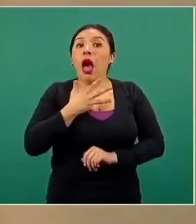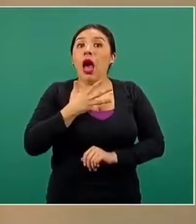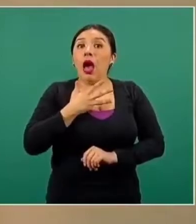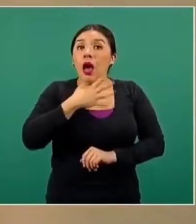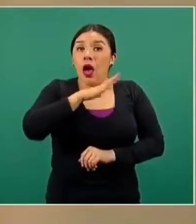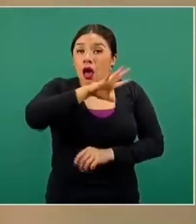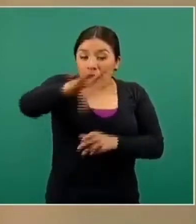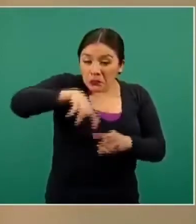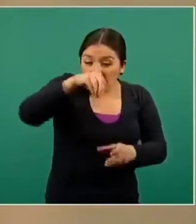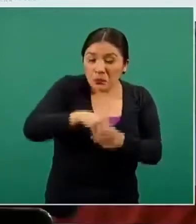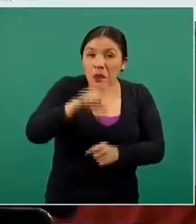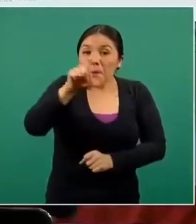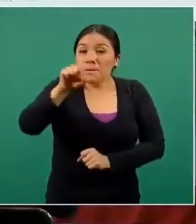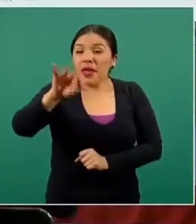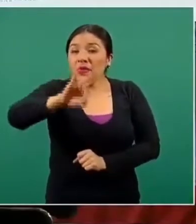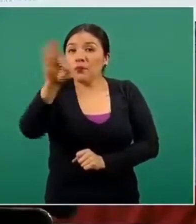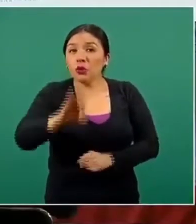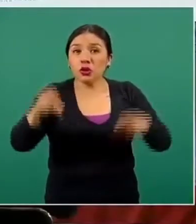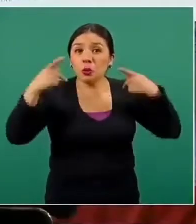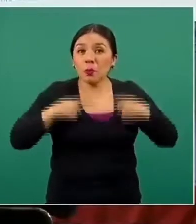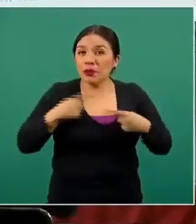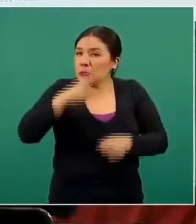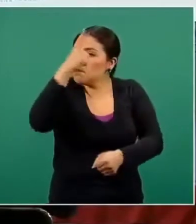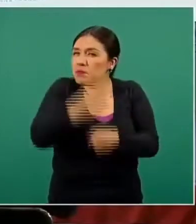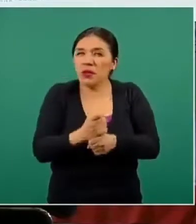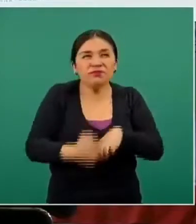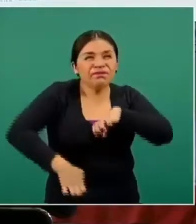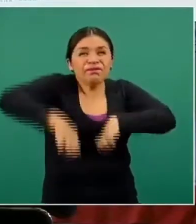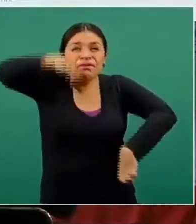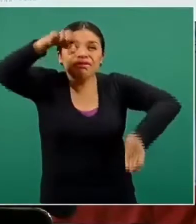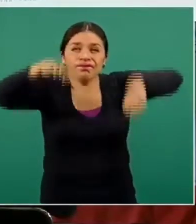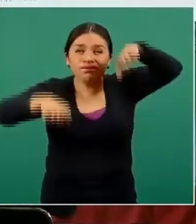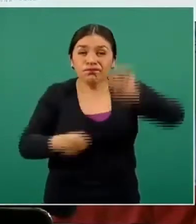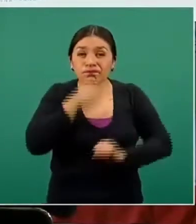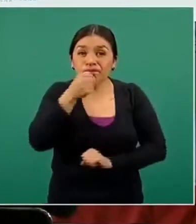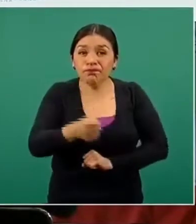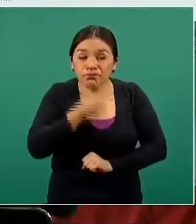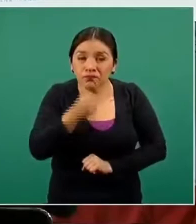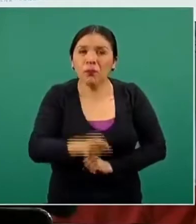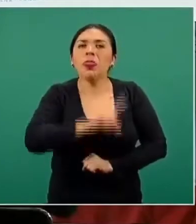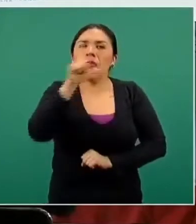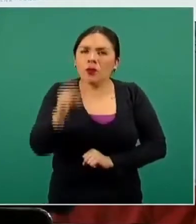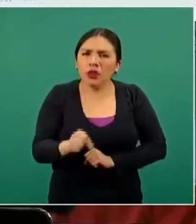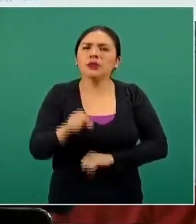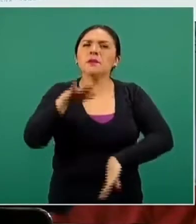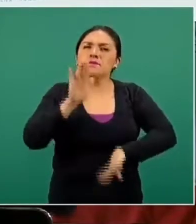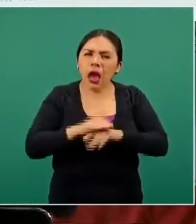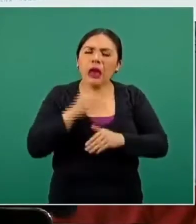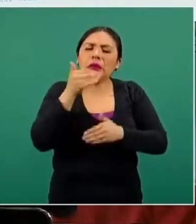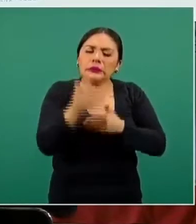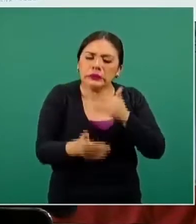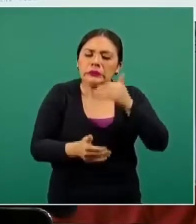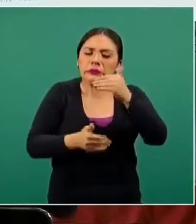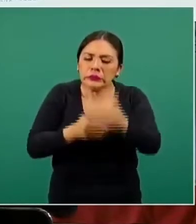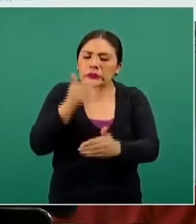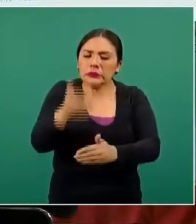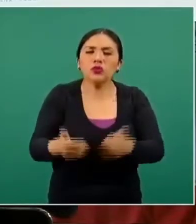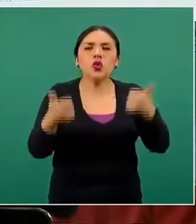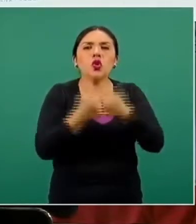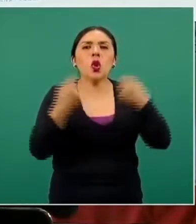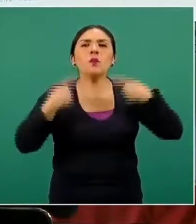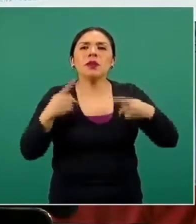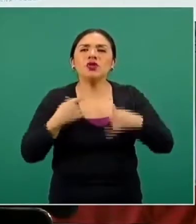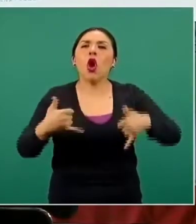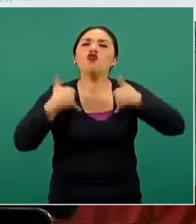de la población, habiendo empezado por las personas de mayor edad y encaminándose hacia las personas que tienen